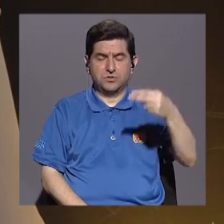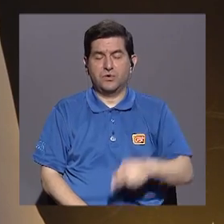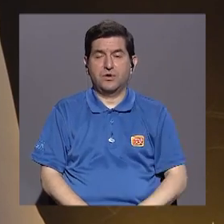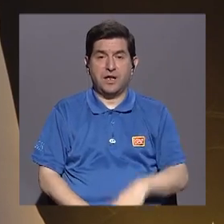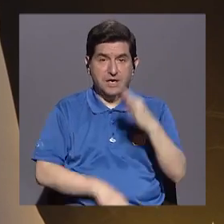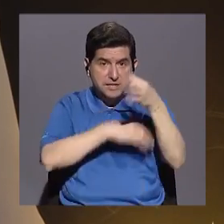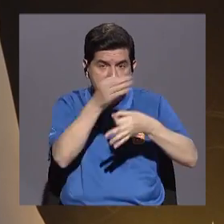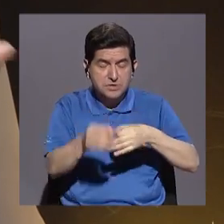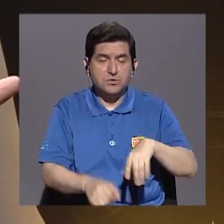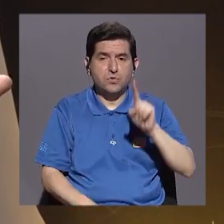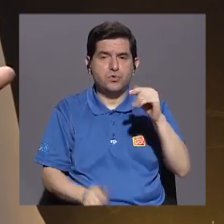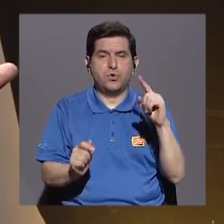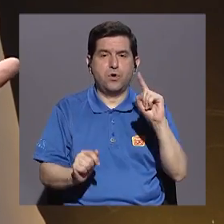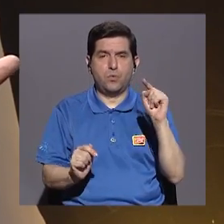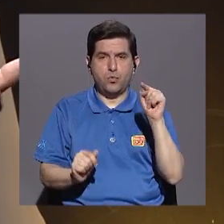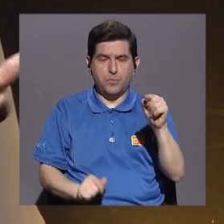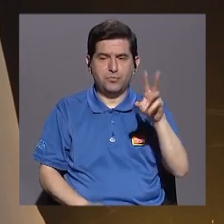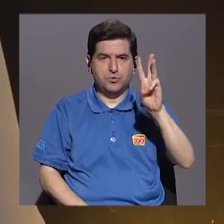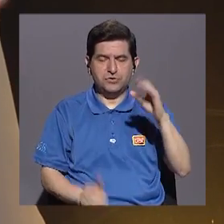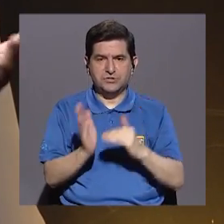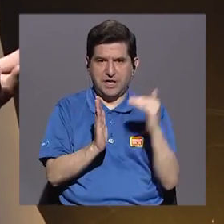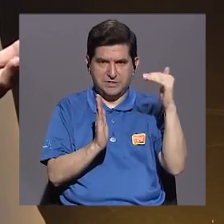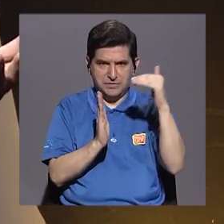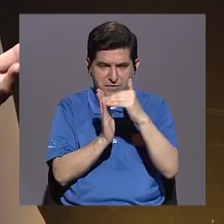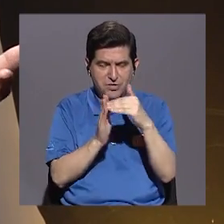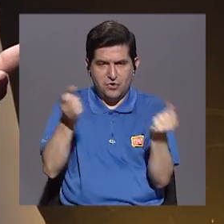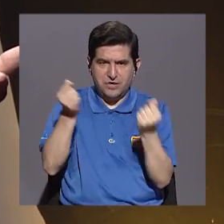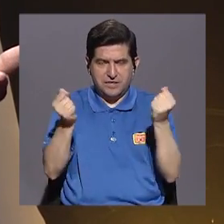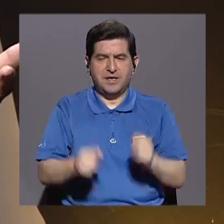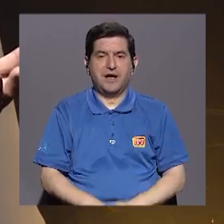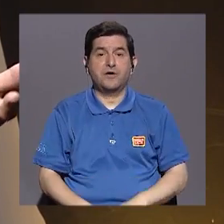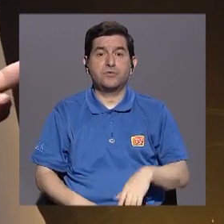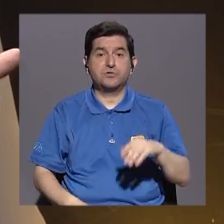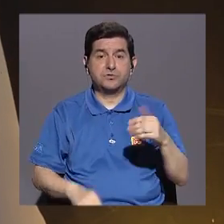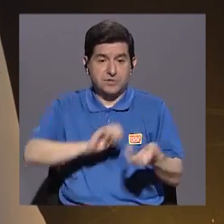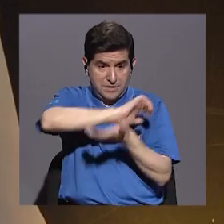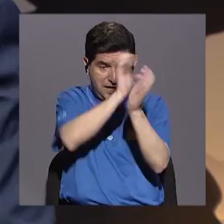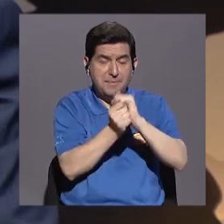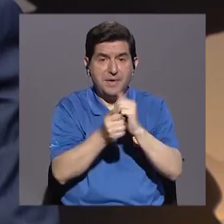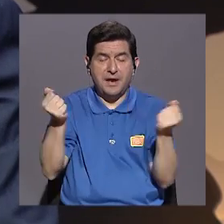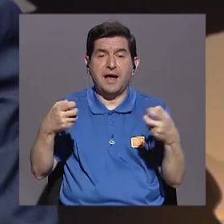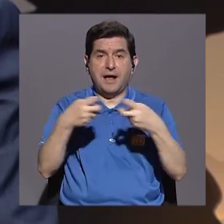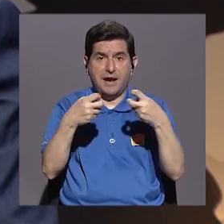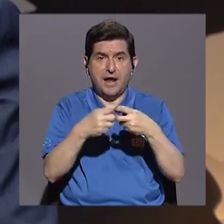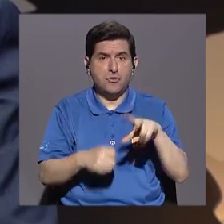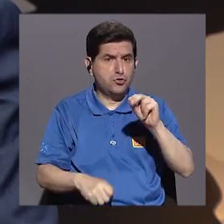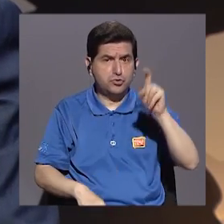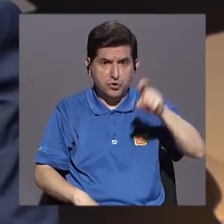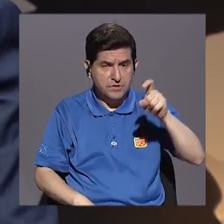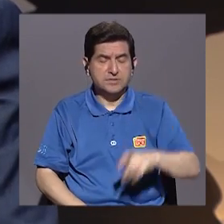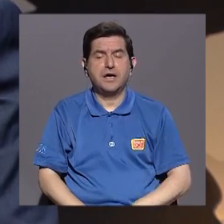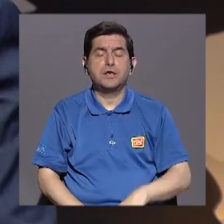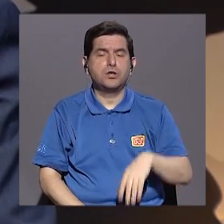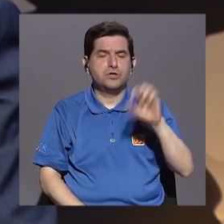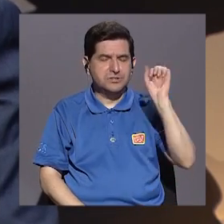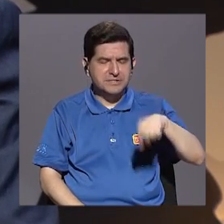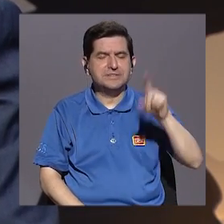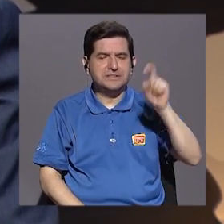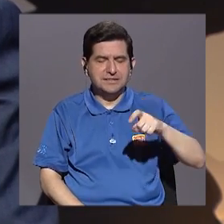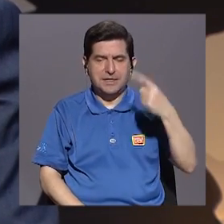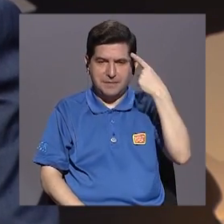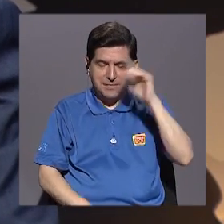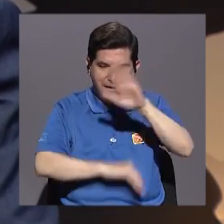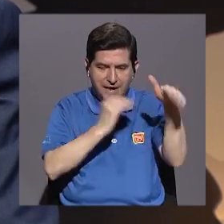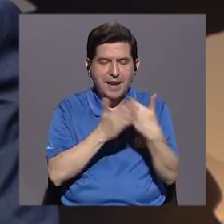de combustión por vehículos eléctricos no tengo que hacer una central nueva probablemente si se tenga que hacer para hallar el 100% de nuestra